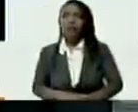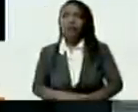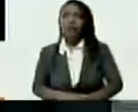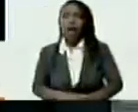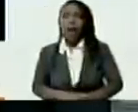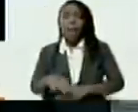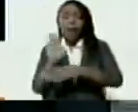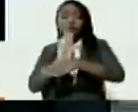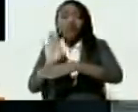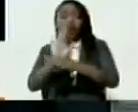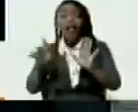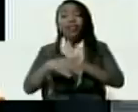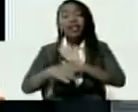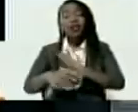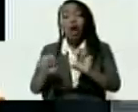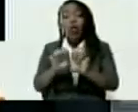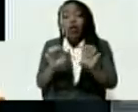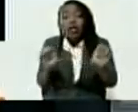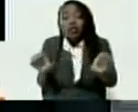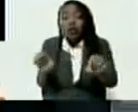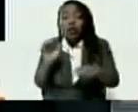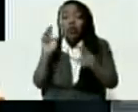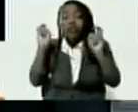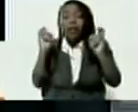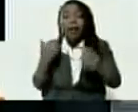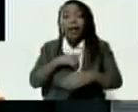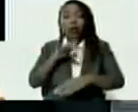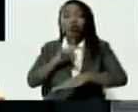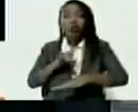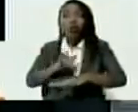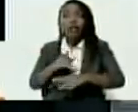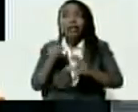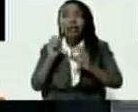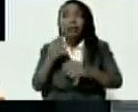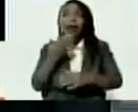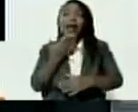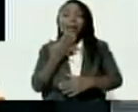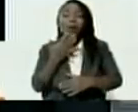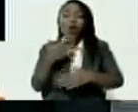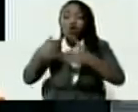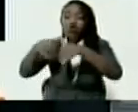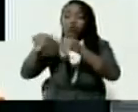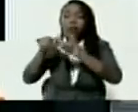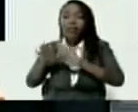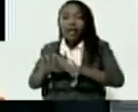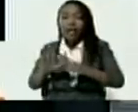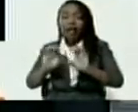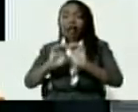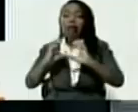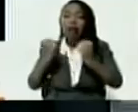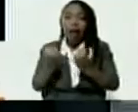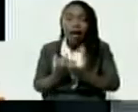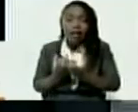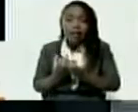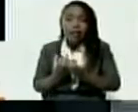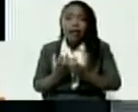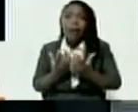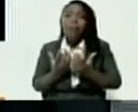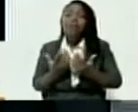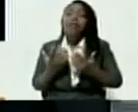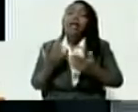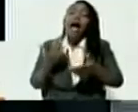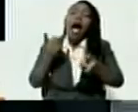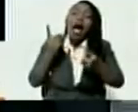Para proteger el derecho a la educación en las condiciones que nos toque, si nos toca suspender clases parcialmente en